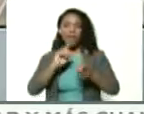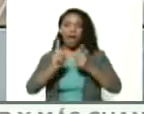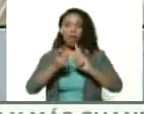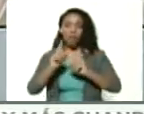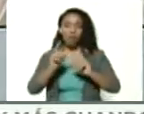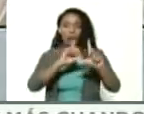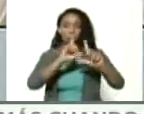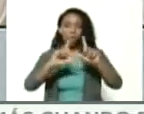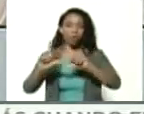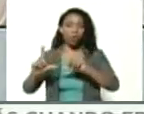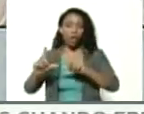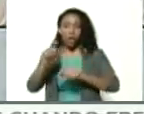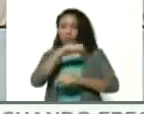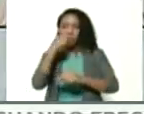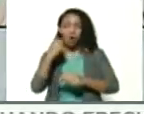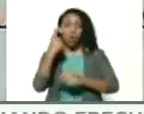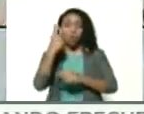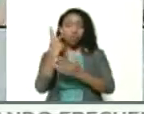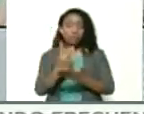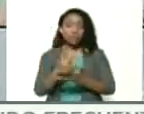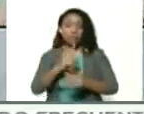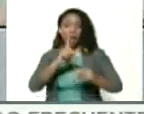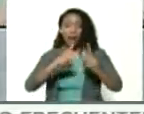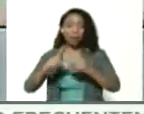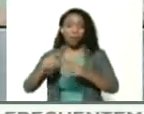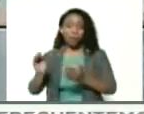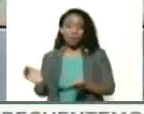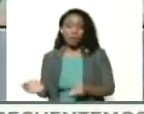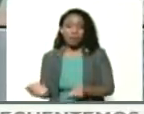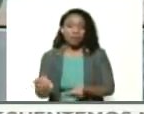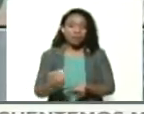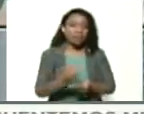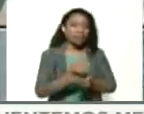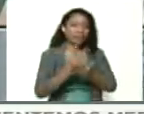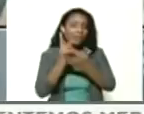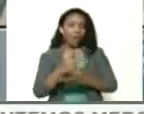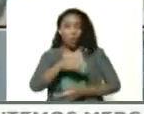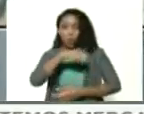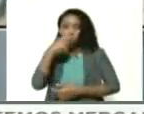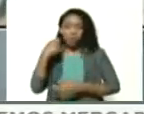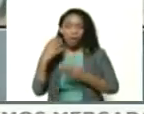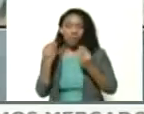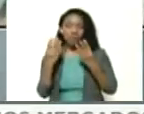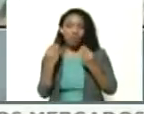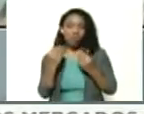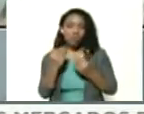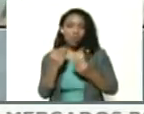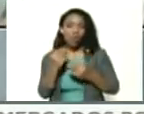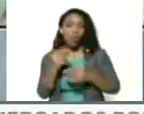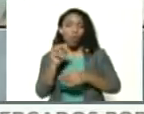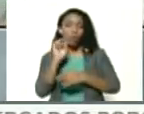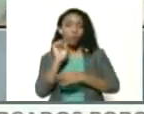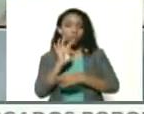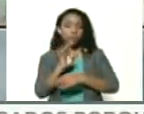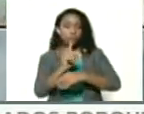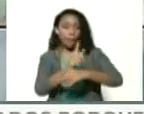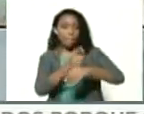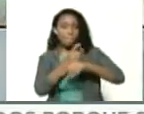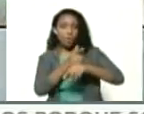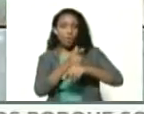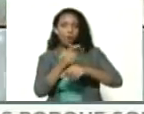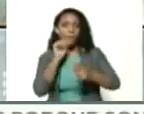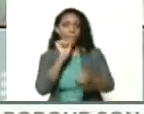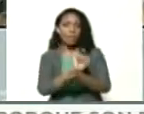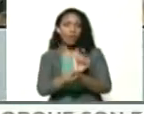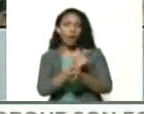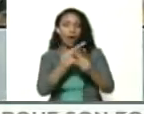de narcóticos. Casi una tonelada de narcóticos hemos incautado. 4 aeronaves neutralizadas, de las 4 capturamos 2 y las otras